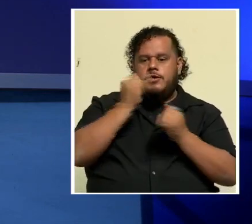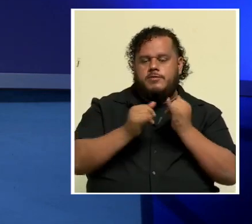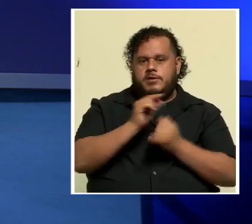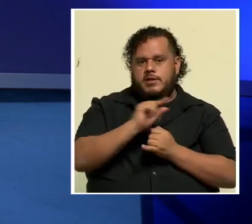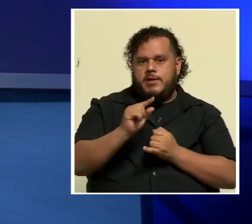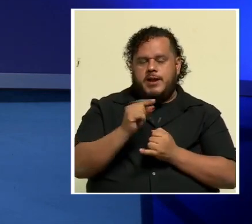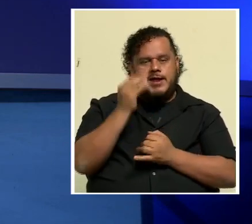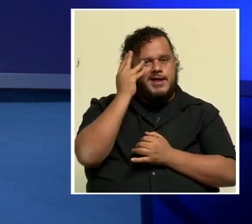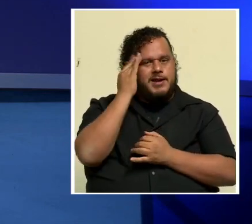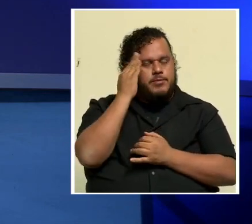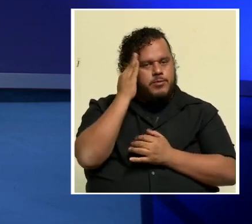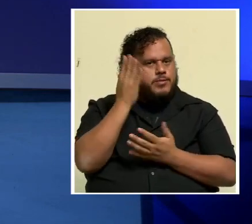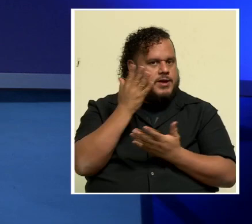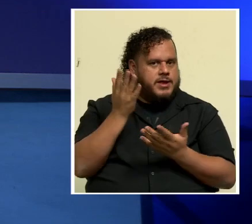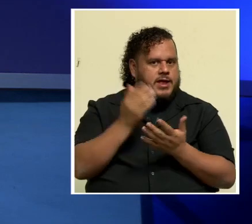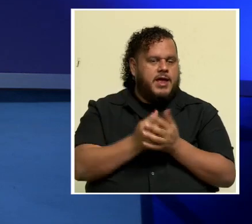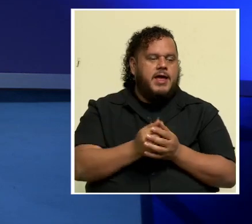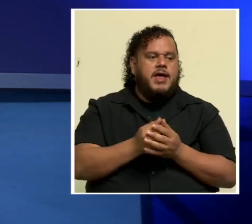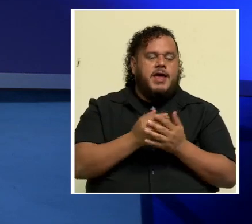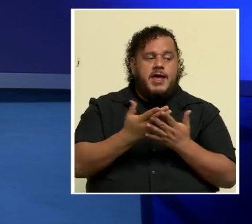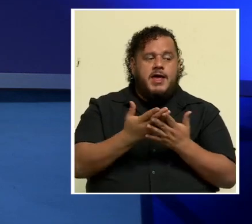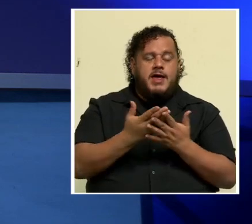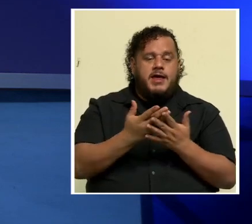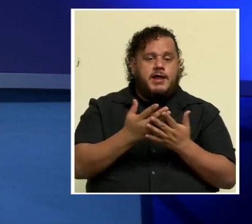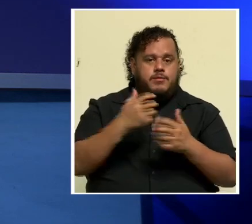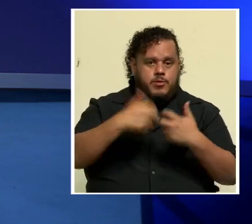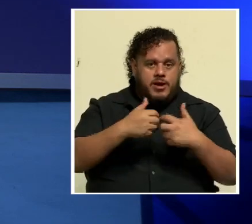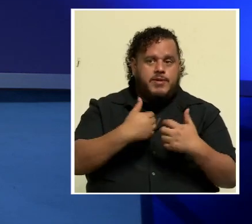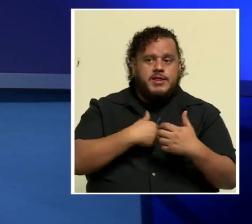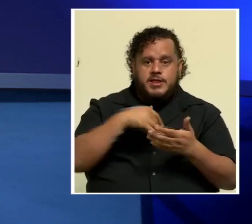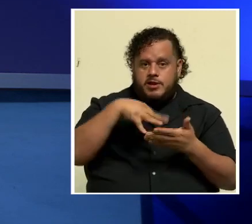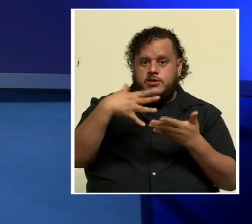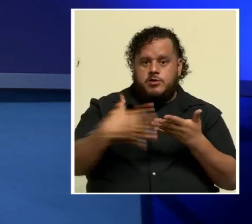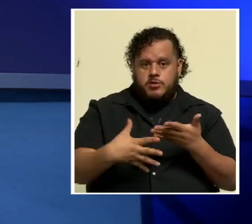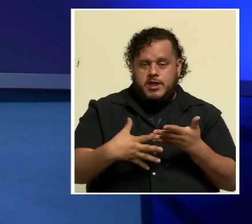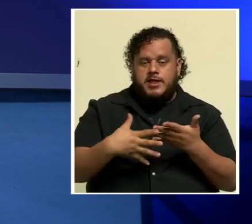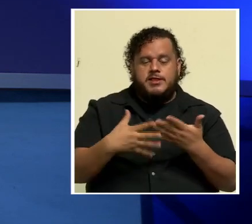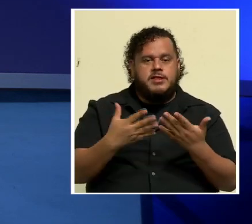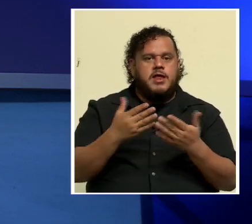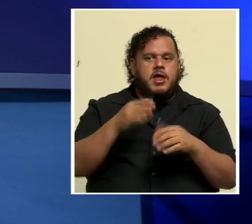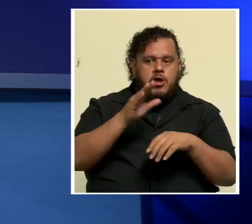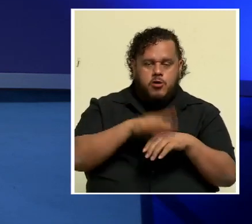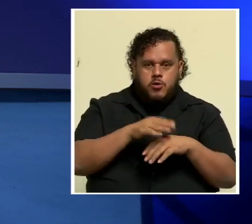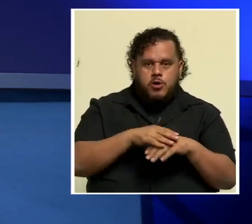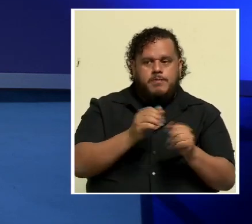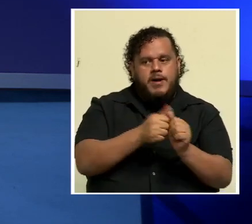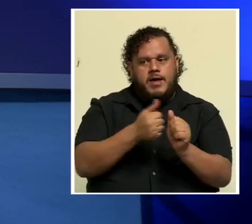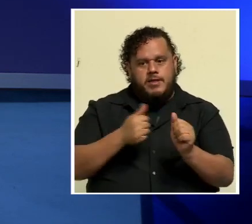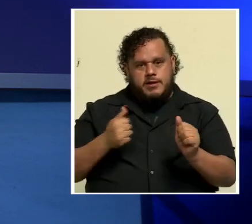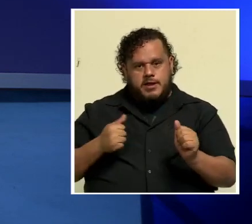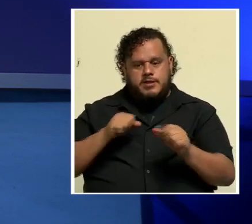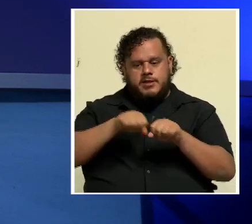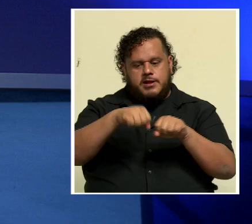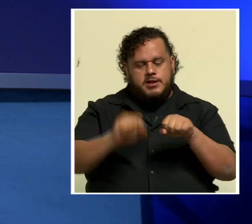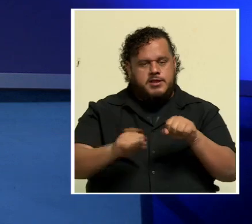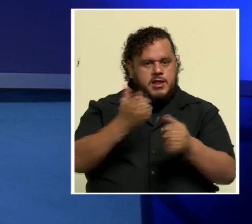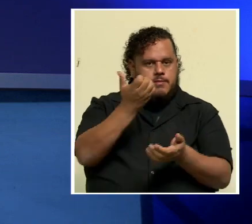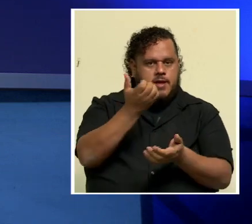que le preocupa el rezago que viven los estudiantes del país ante el deterioro que ha sufrido el sistema educativo.